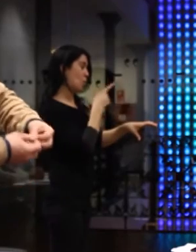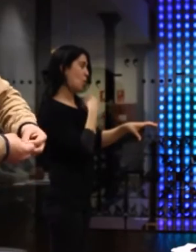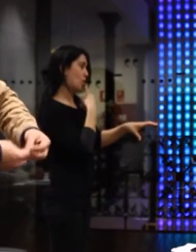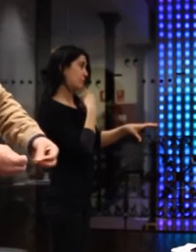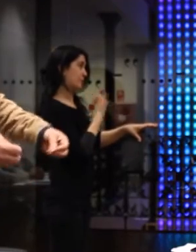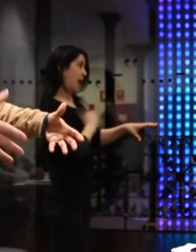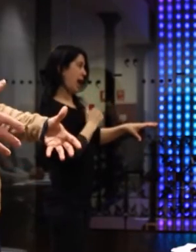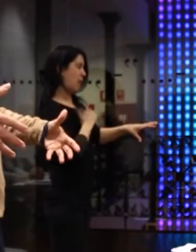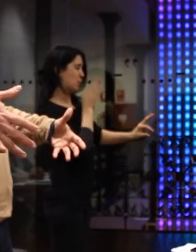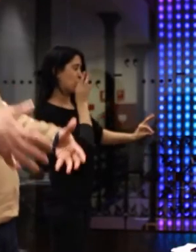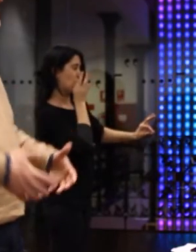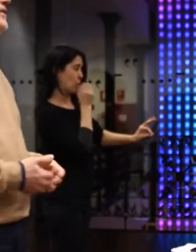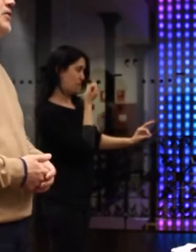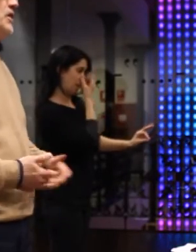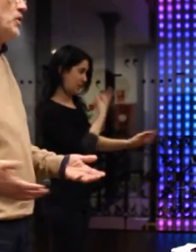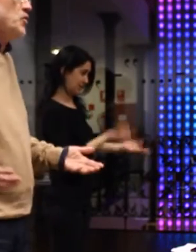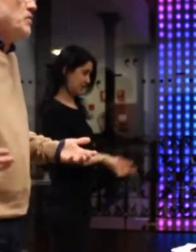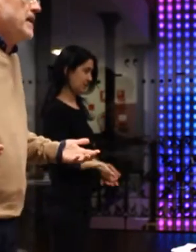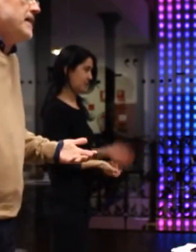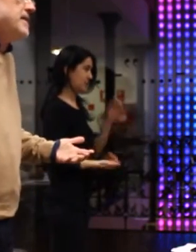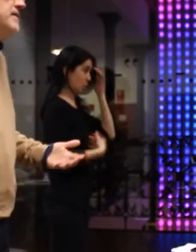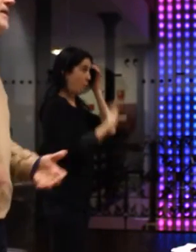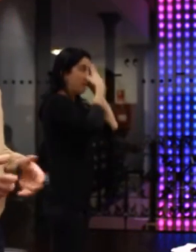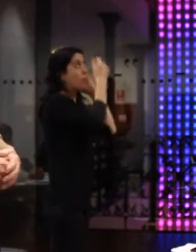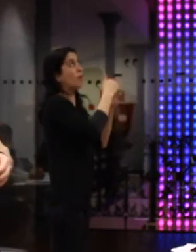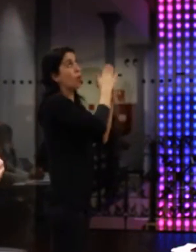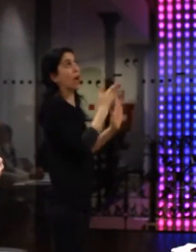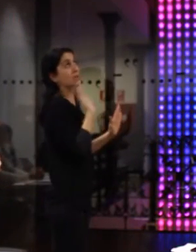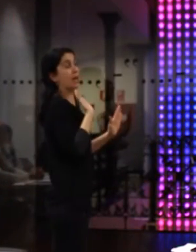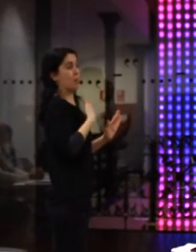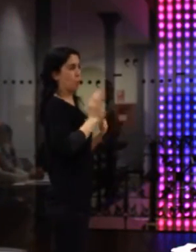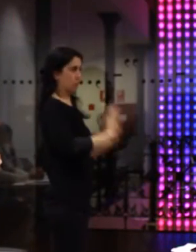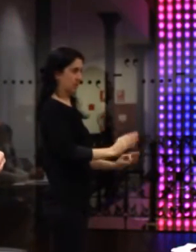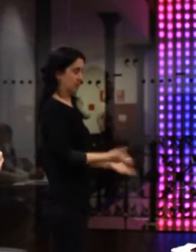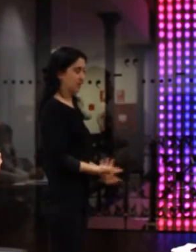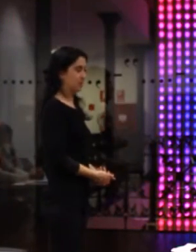se apuraba un poco más, ¿no? Yo recuerdo eso en mi casa.